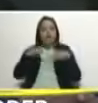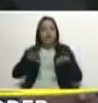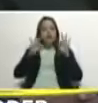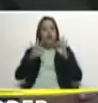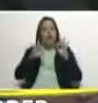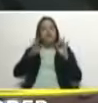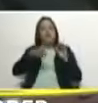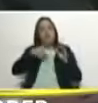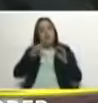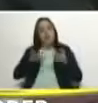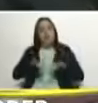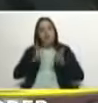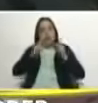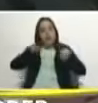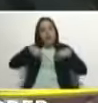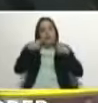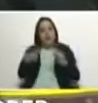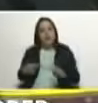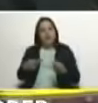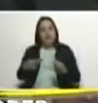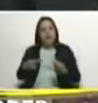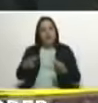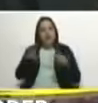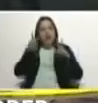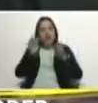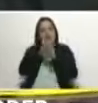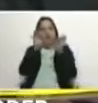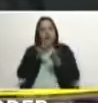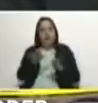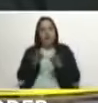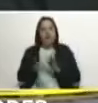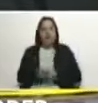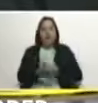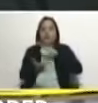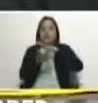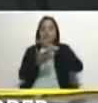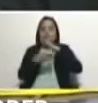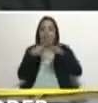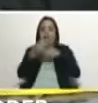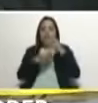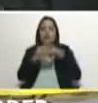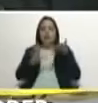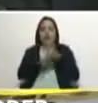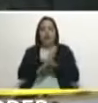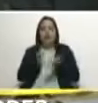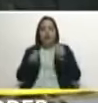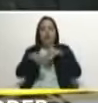las transacciones que están establecidas en el Código de Comercio.